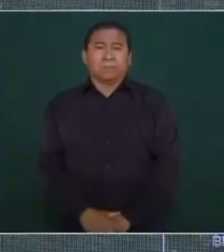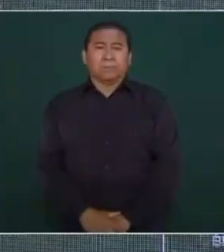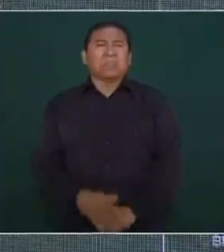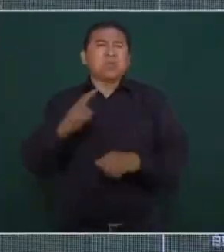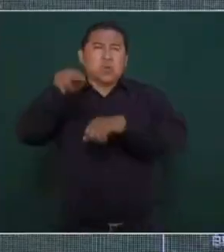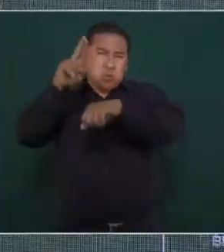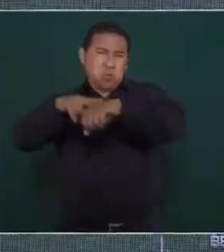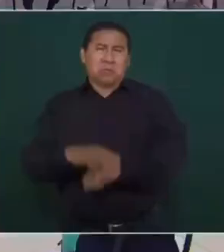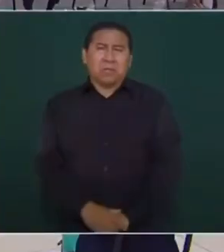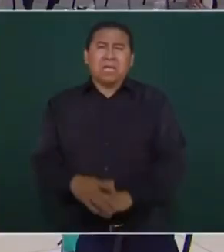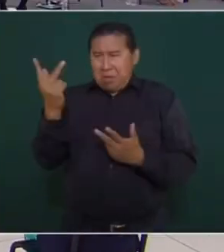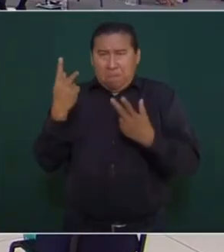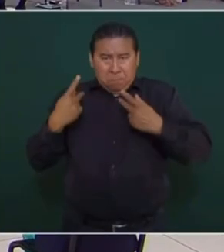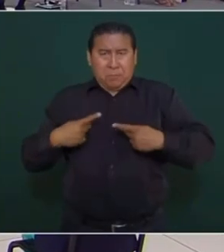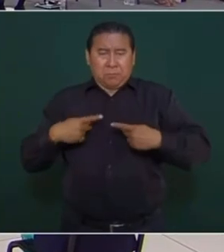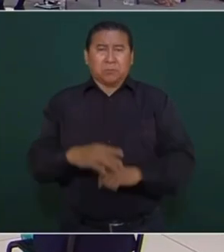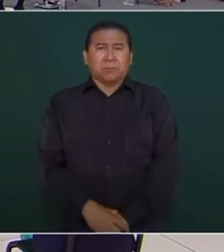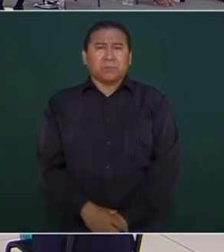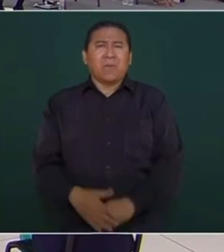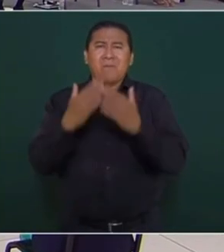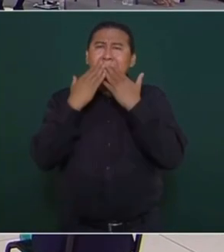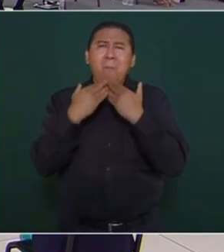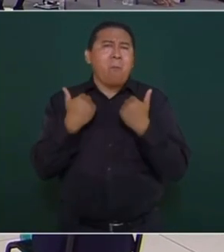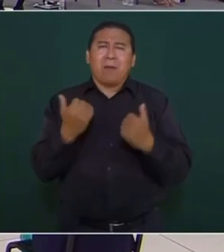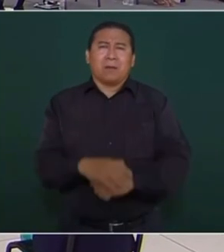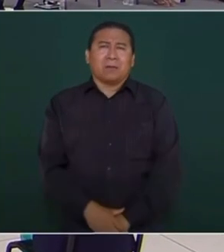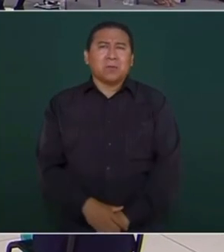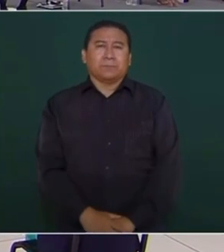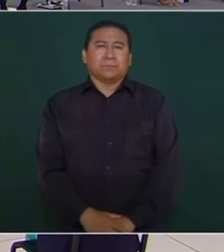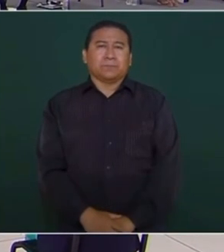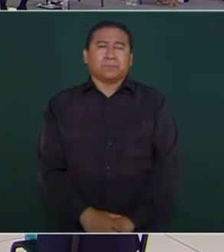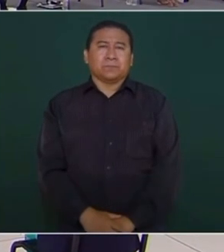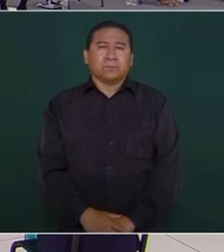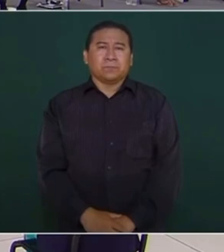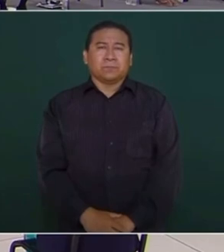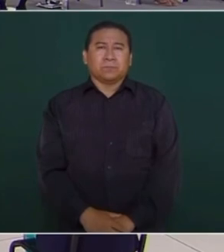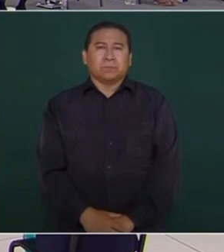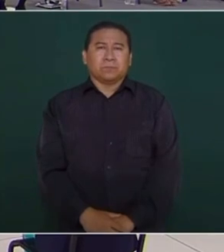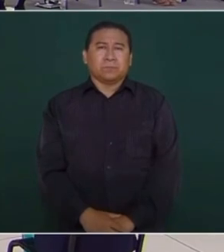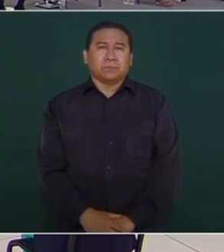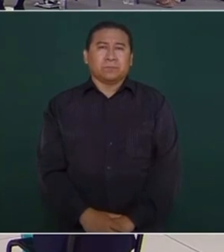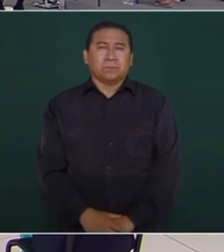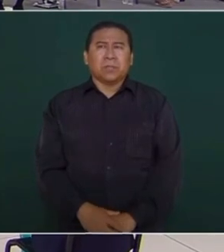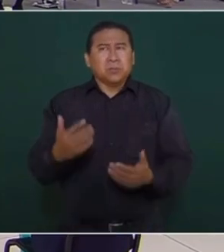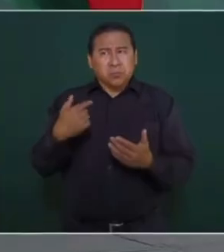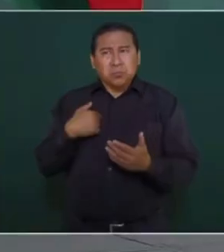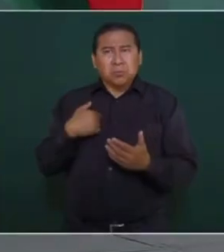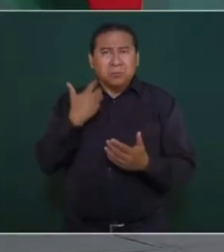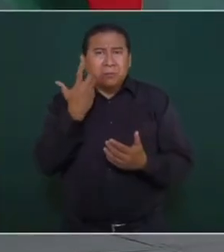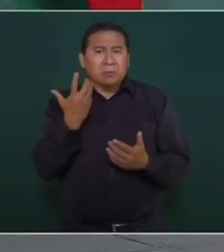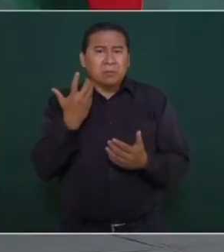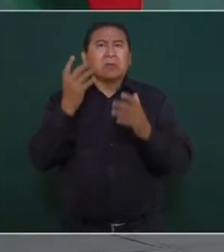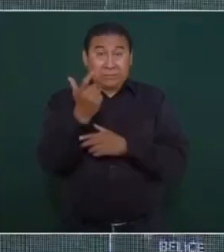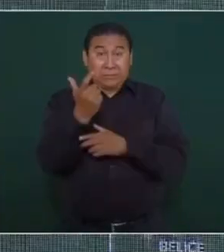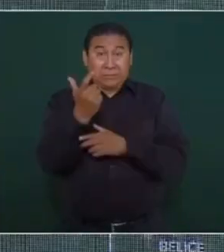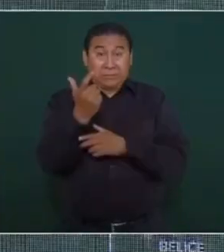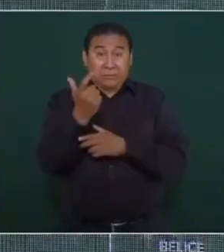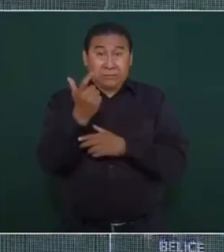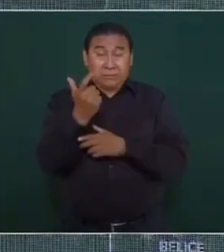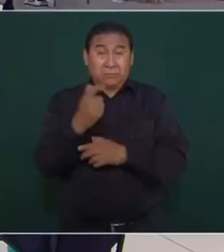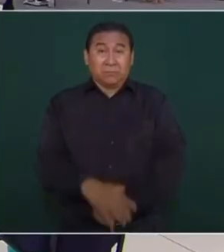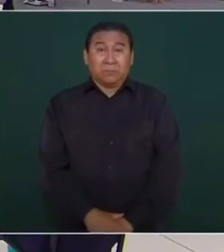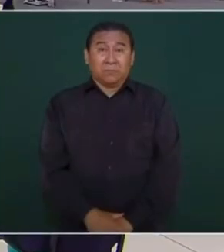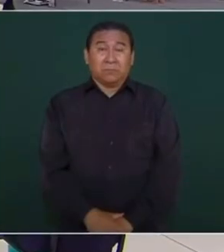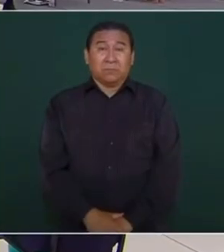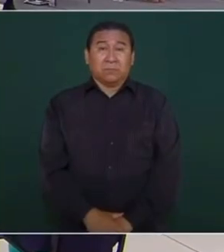ambientalistas que hablen con la gente y no hay oposición. Yo también ando buscando la explicación. Aquí